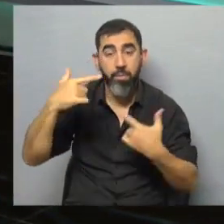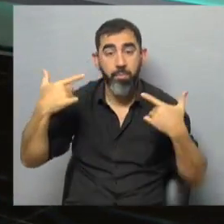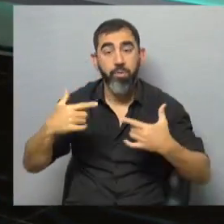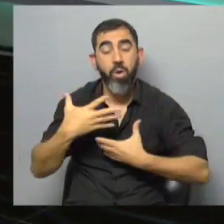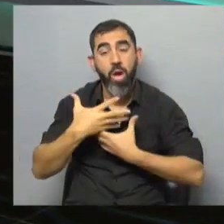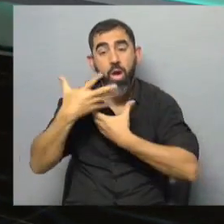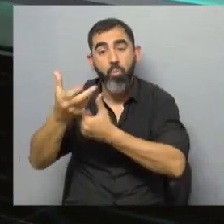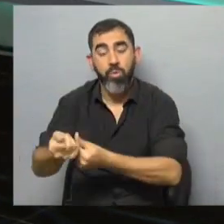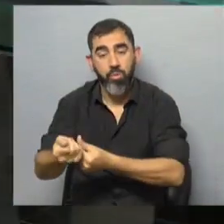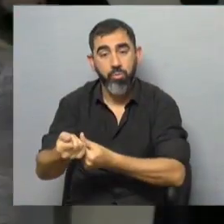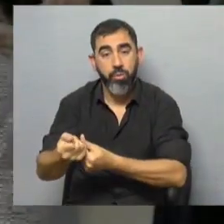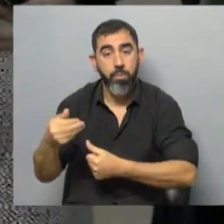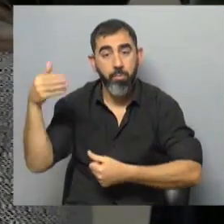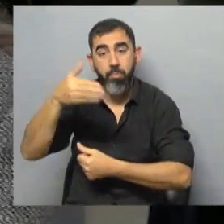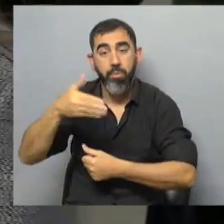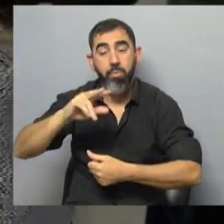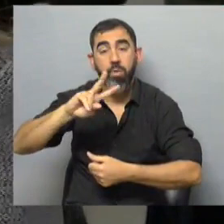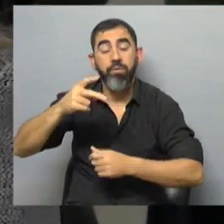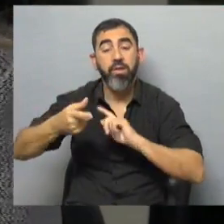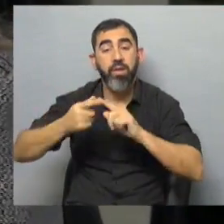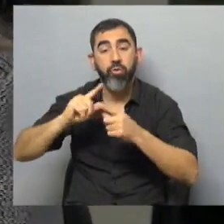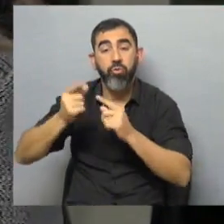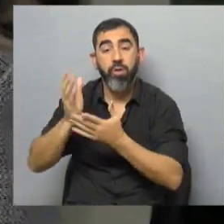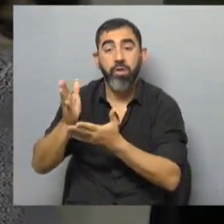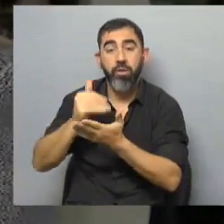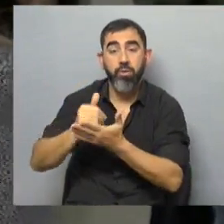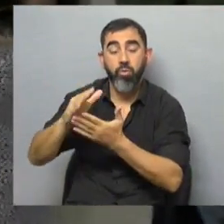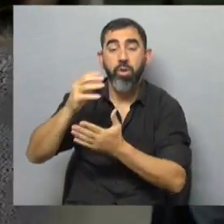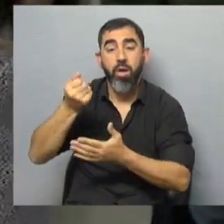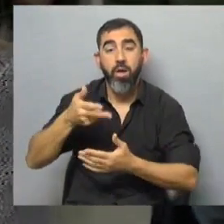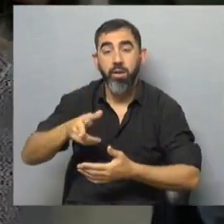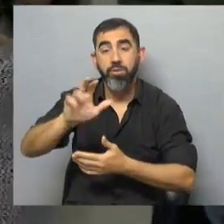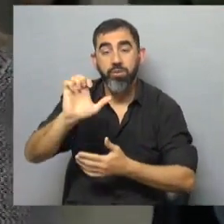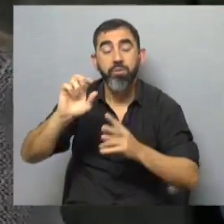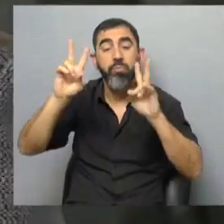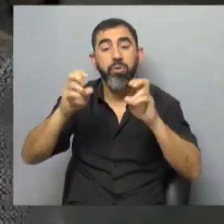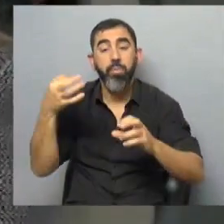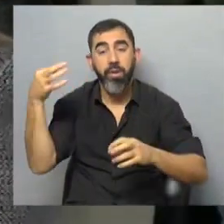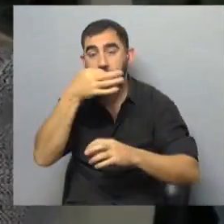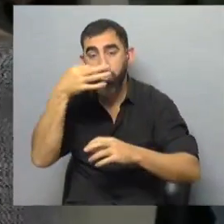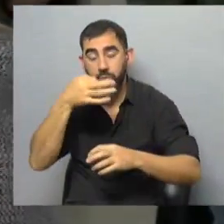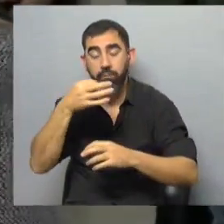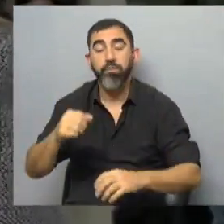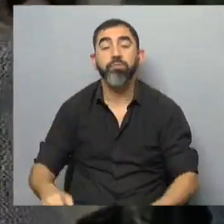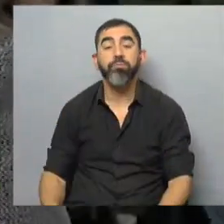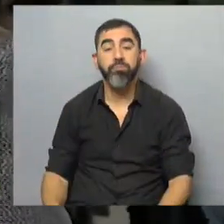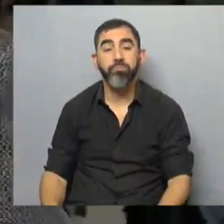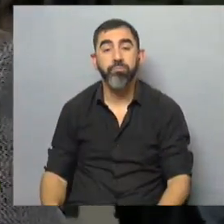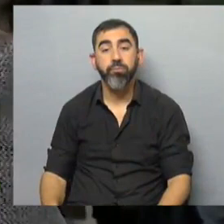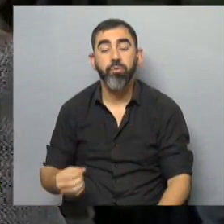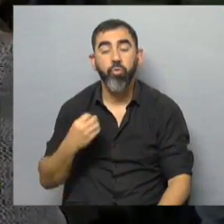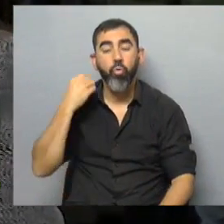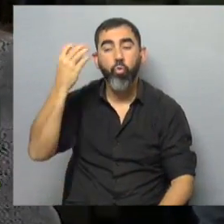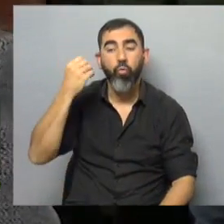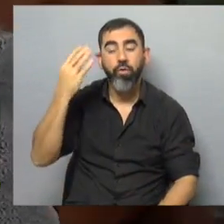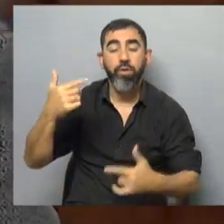respaldaron ayer la participación de la vicecanciller Carolina H. en el caso del narcotraficante Sebastián Marcet. Sí, en conferencia de